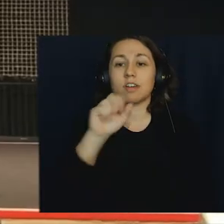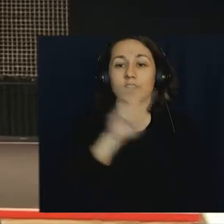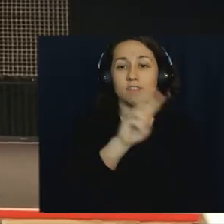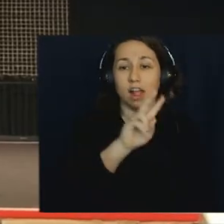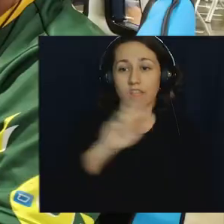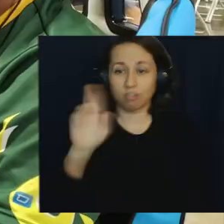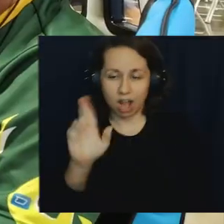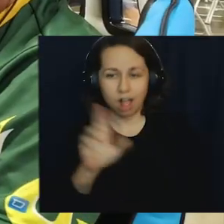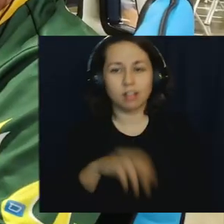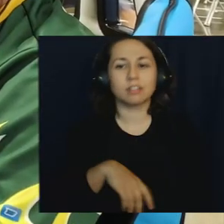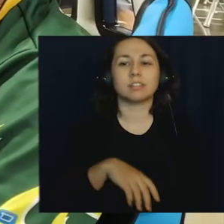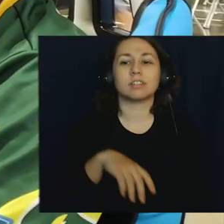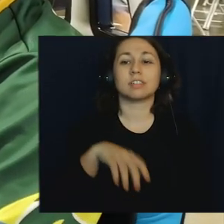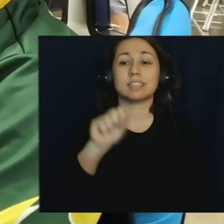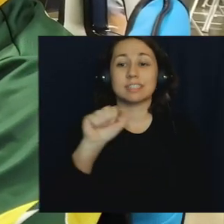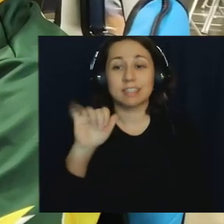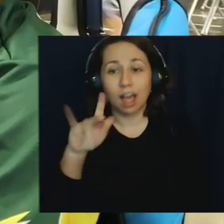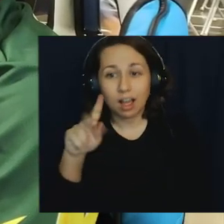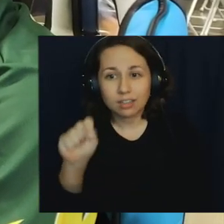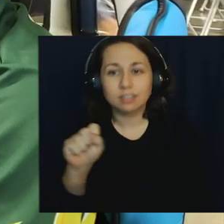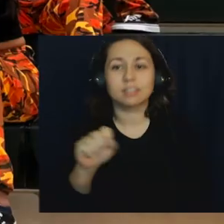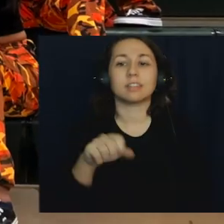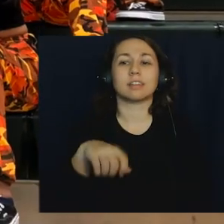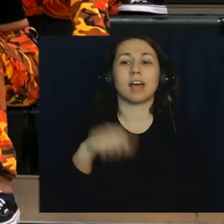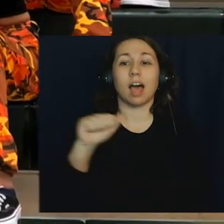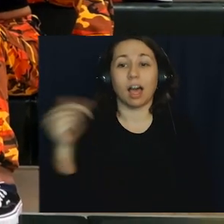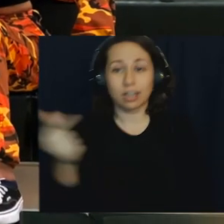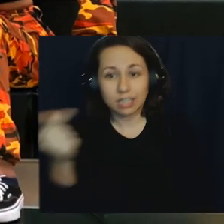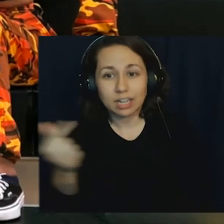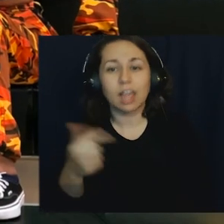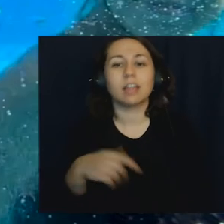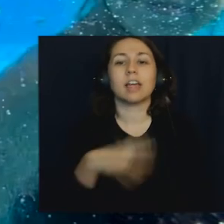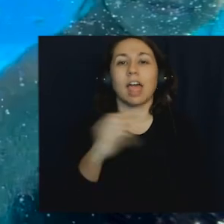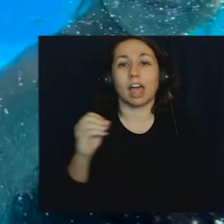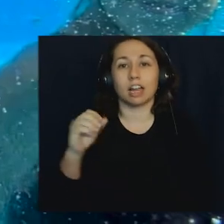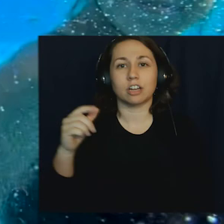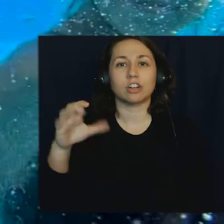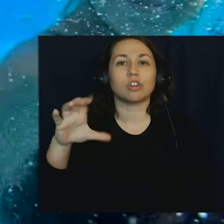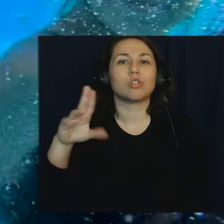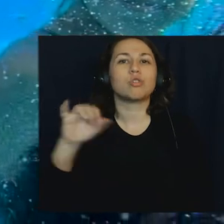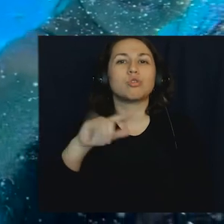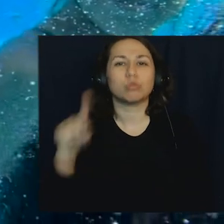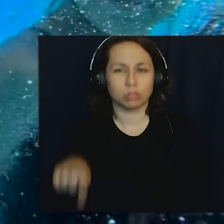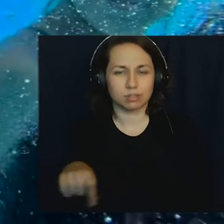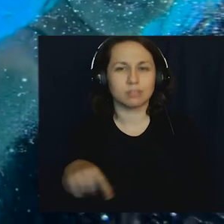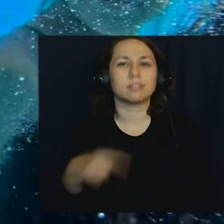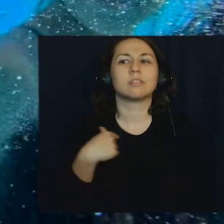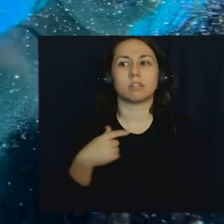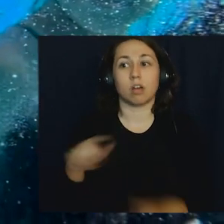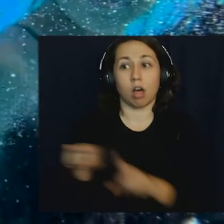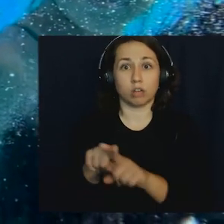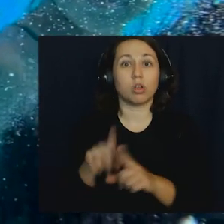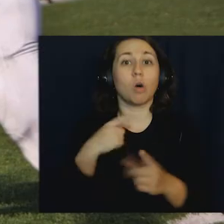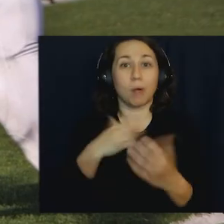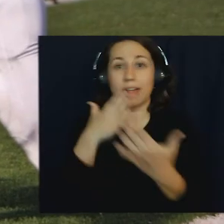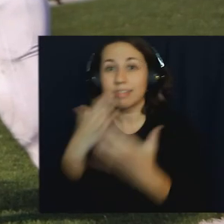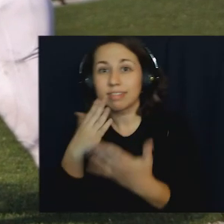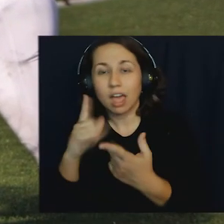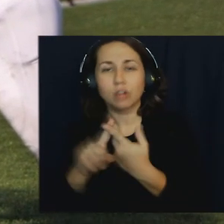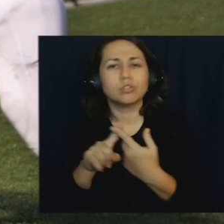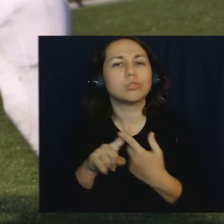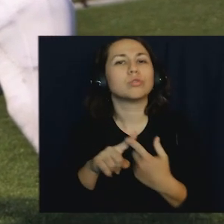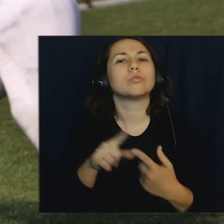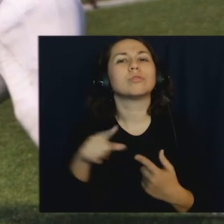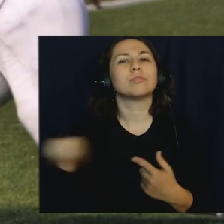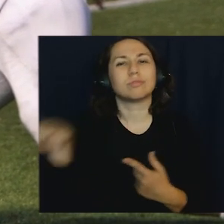a nuestro personal fenomenal, nuestros maestros, que han ayudado a fomentar un gran ambiente educativo